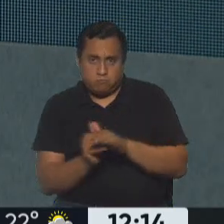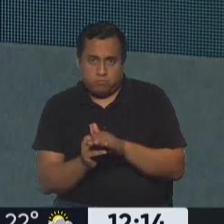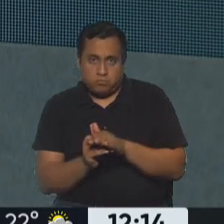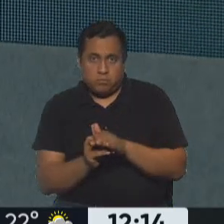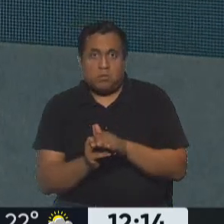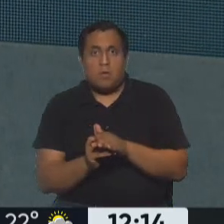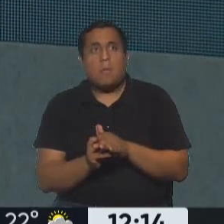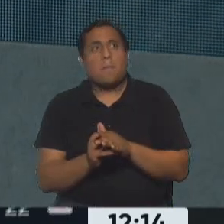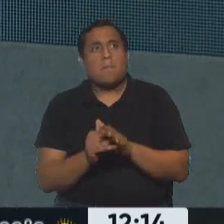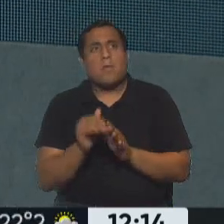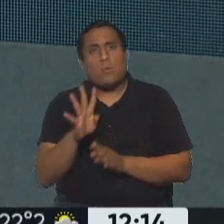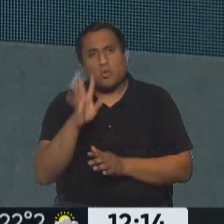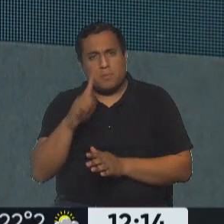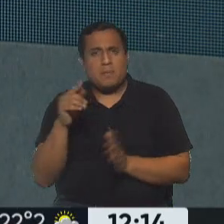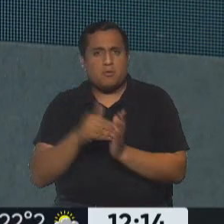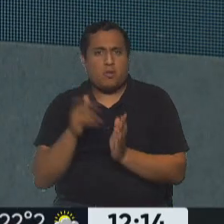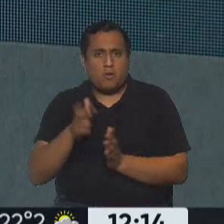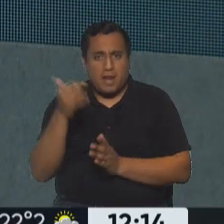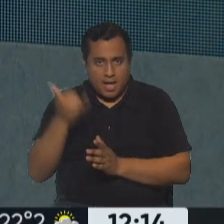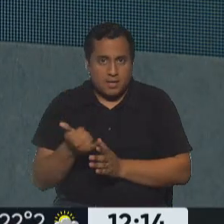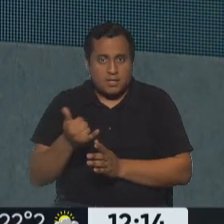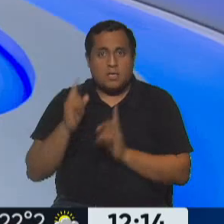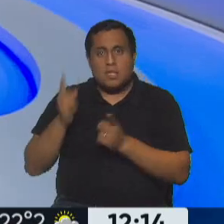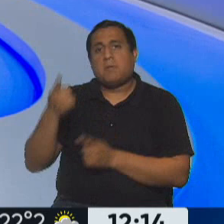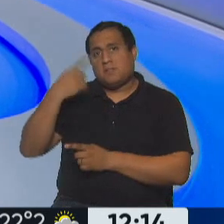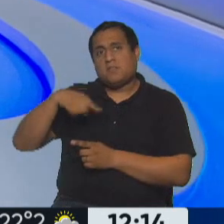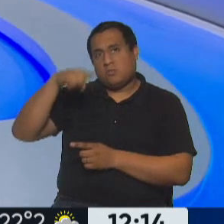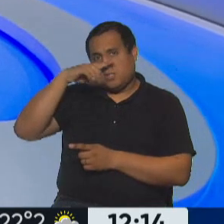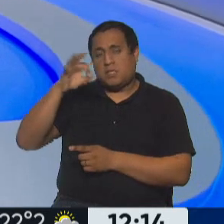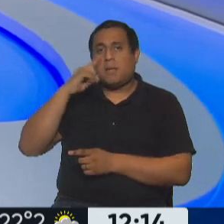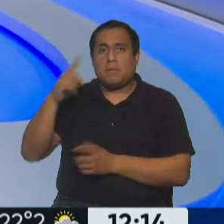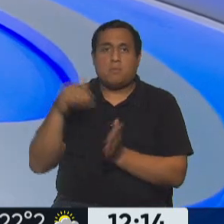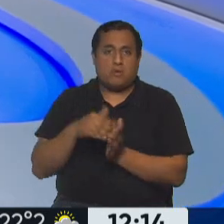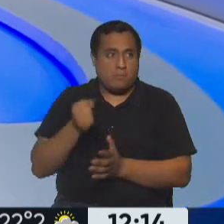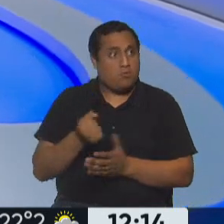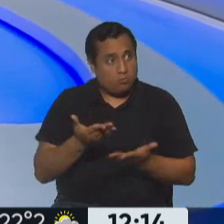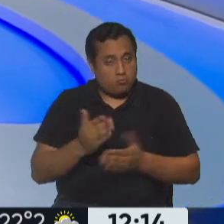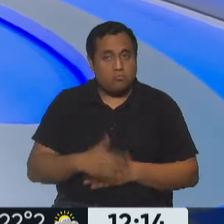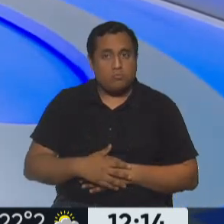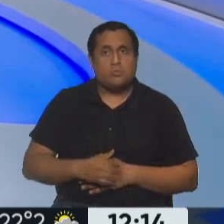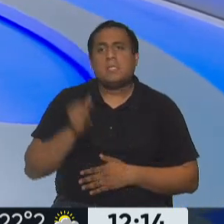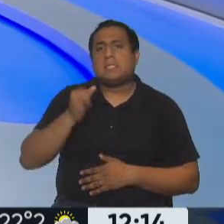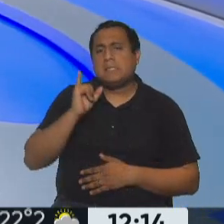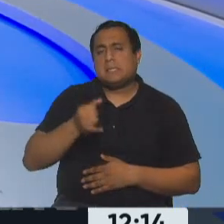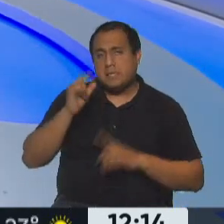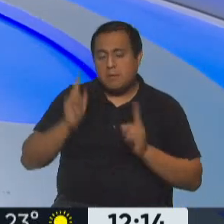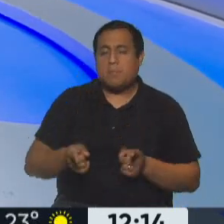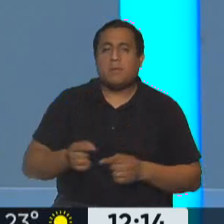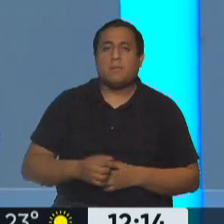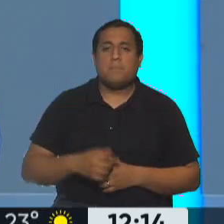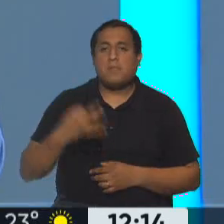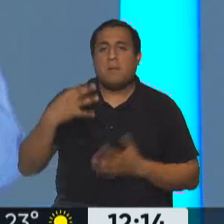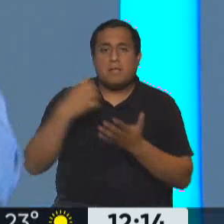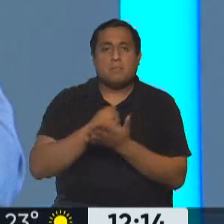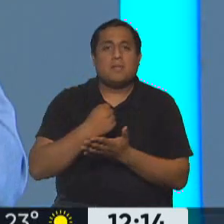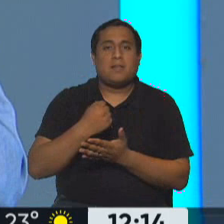más de 4.000 millones de dólares por el dólar soja, y 170.000 millones de pesos, nada más y nada menos. Pedro. Sí, además hay que reconocer que